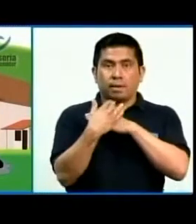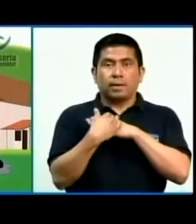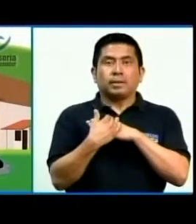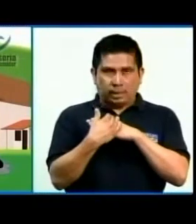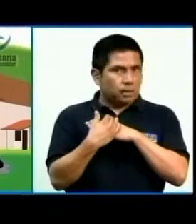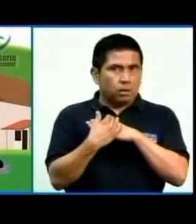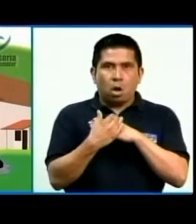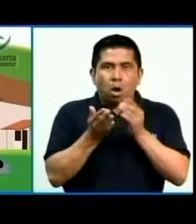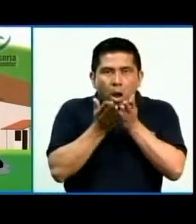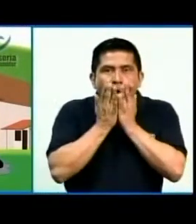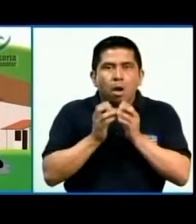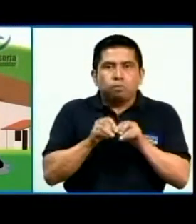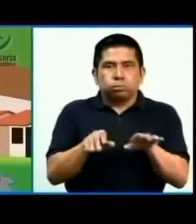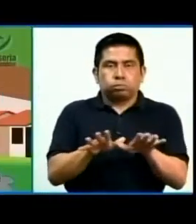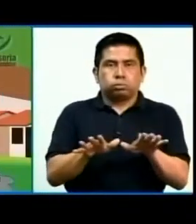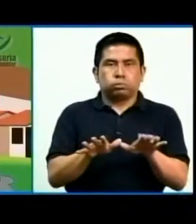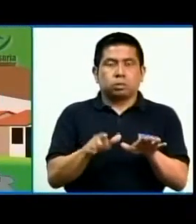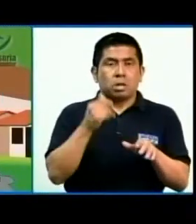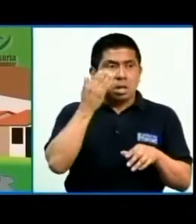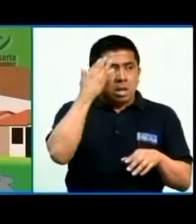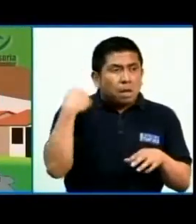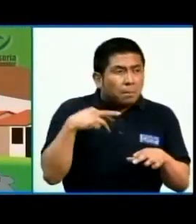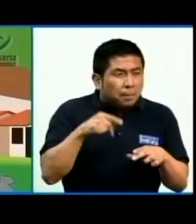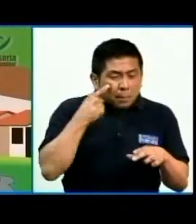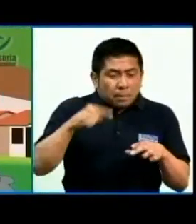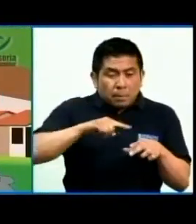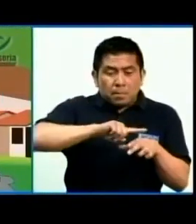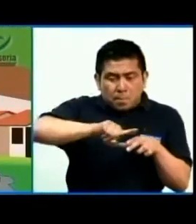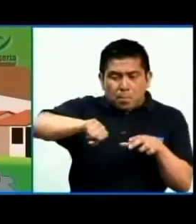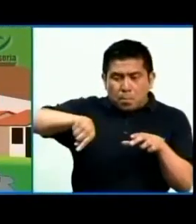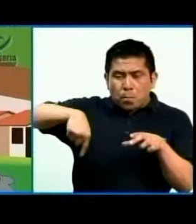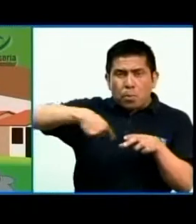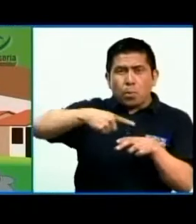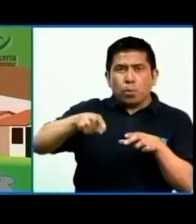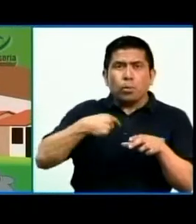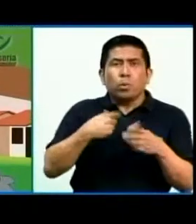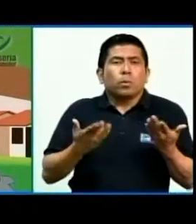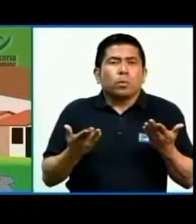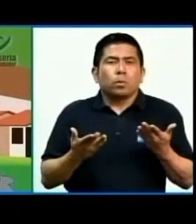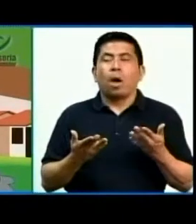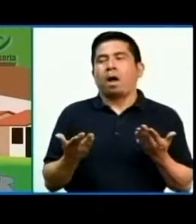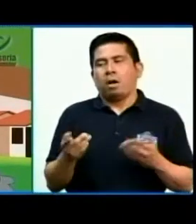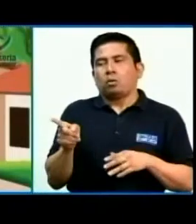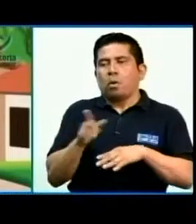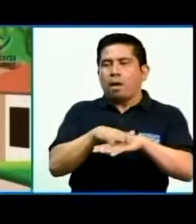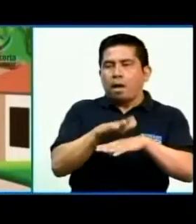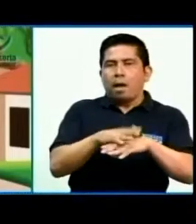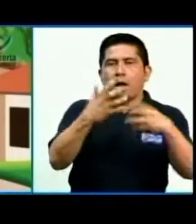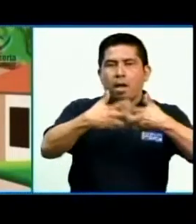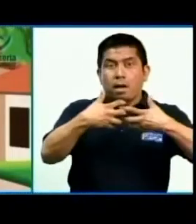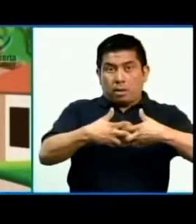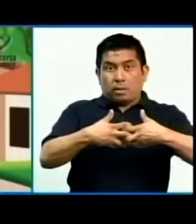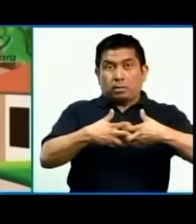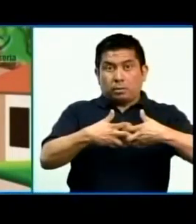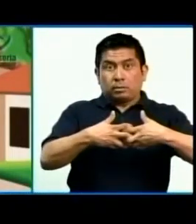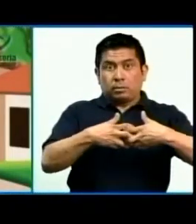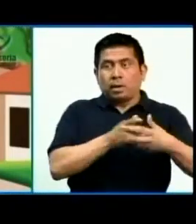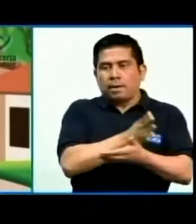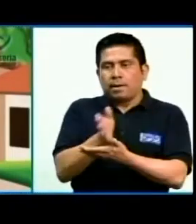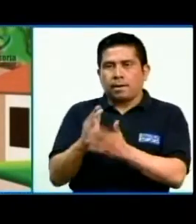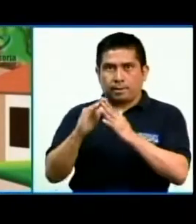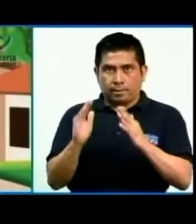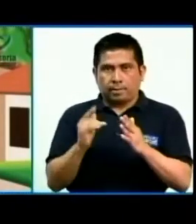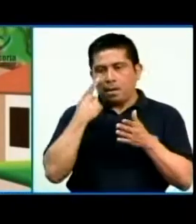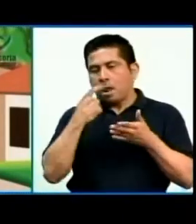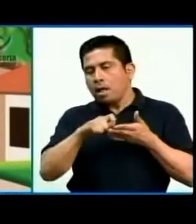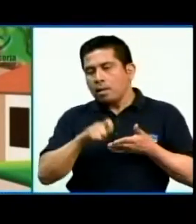que existe o no fuga interna. Prudy, el sensor se sigue moviendo, ¿qué hago? Solicita a tu proveedor que